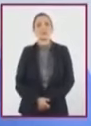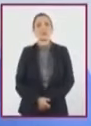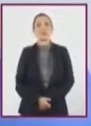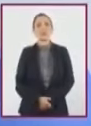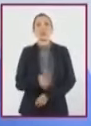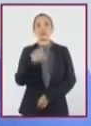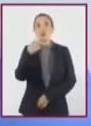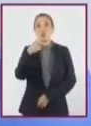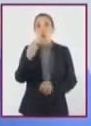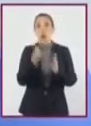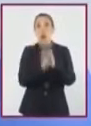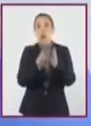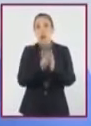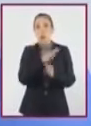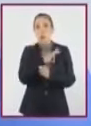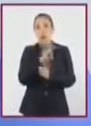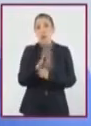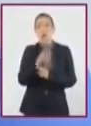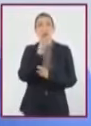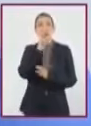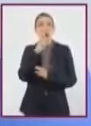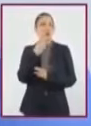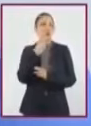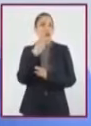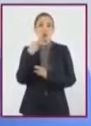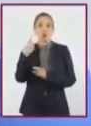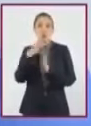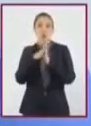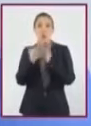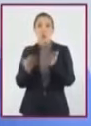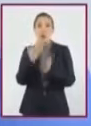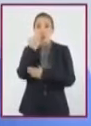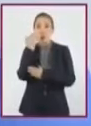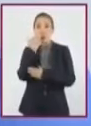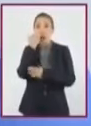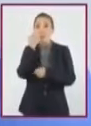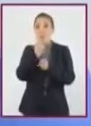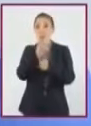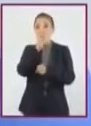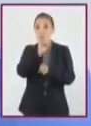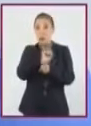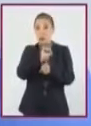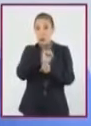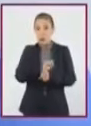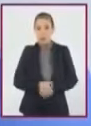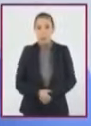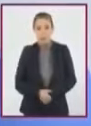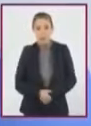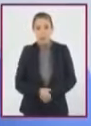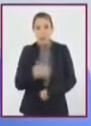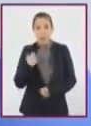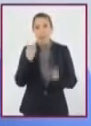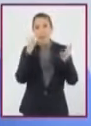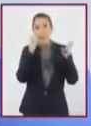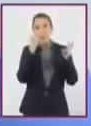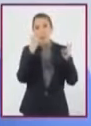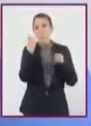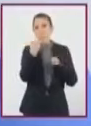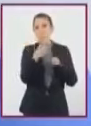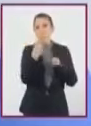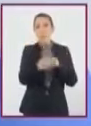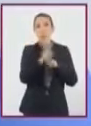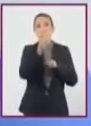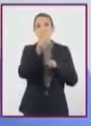Durante la clase pueden apoyarse también en su libro de texto de primero de secundaria, en el apartado que se